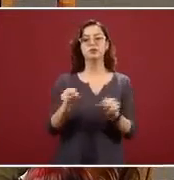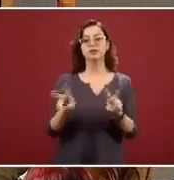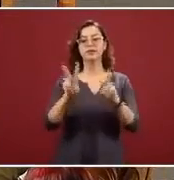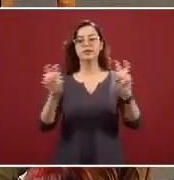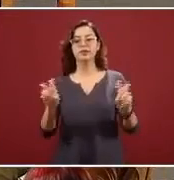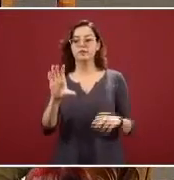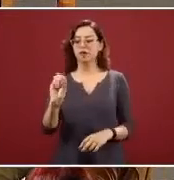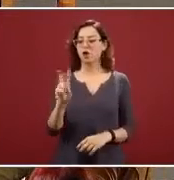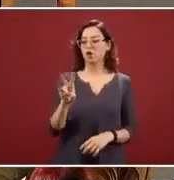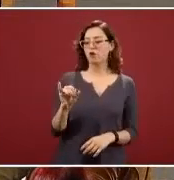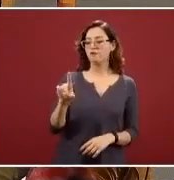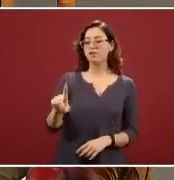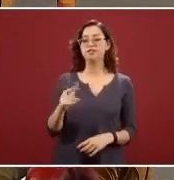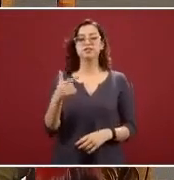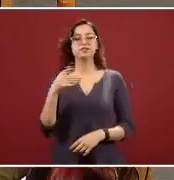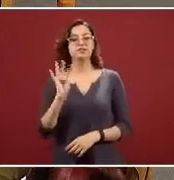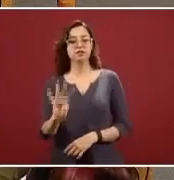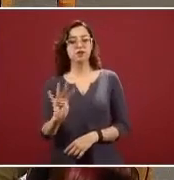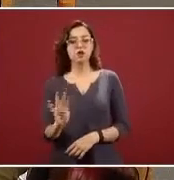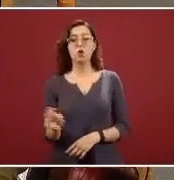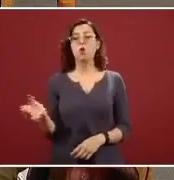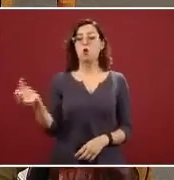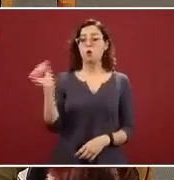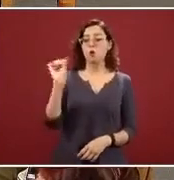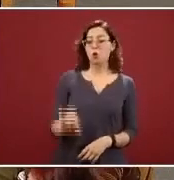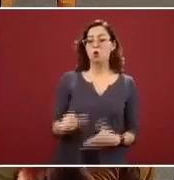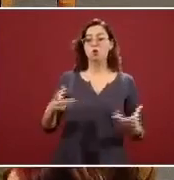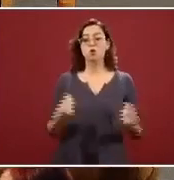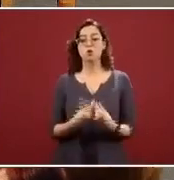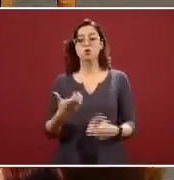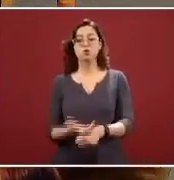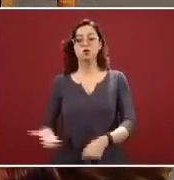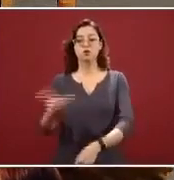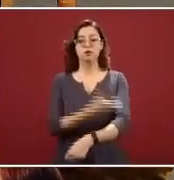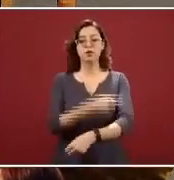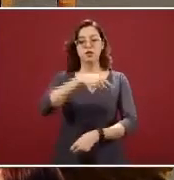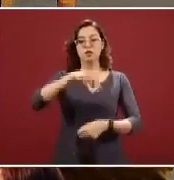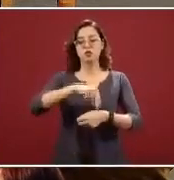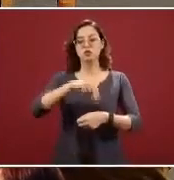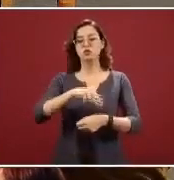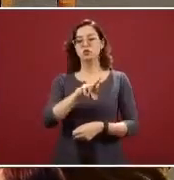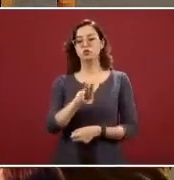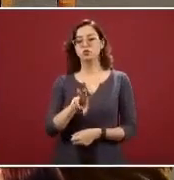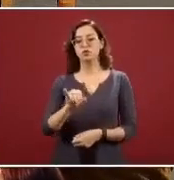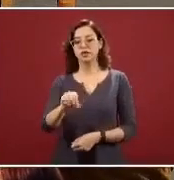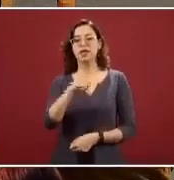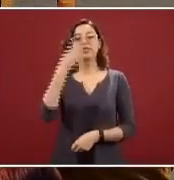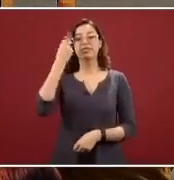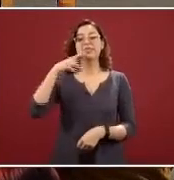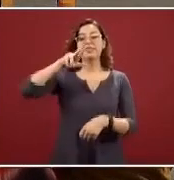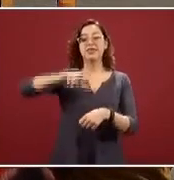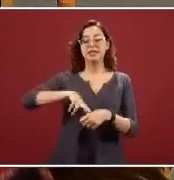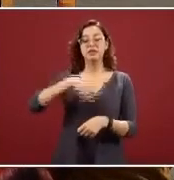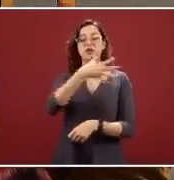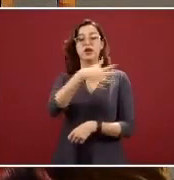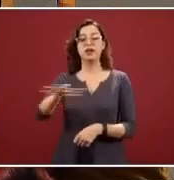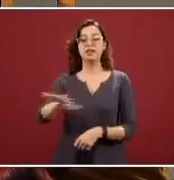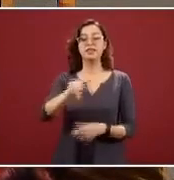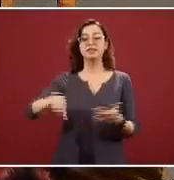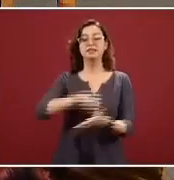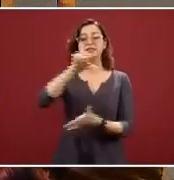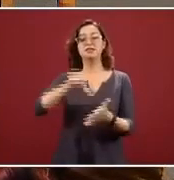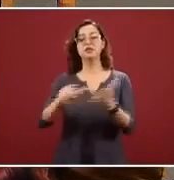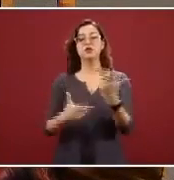COVID-19. El día de hoy me acompaña nuevamente el doctor Rui López Ridaura, como ya ustedes saben es el director general del Centro Nacional